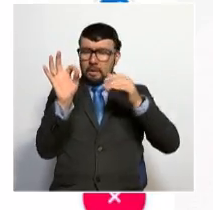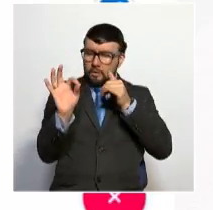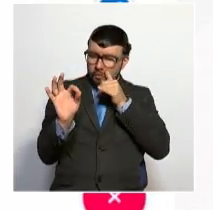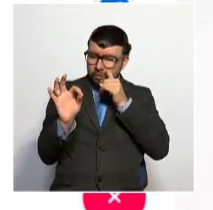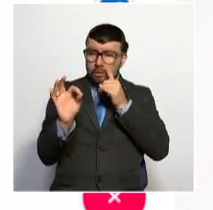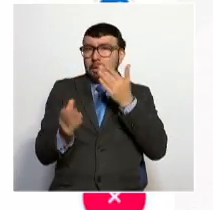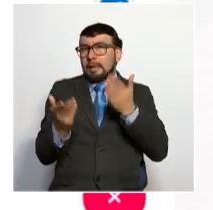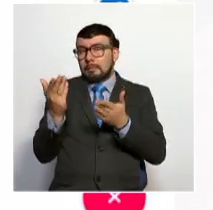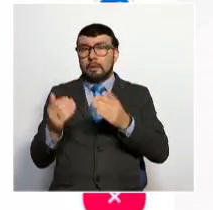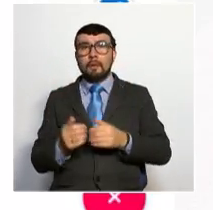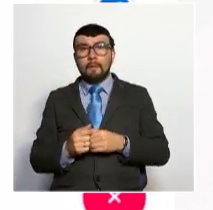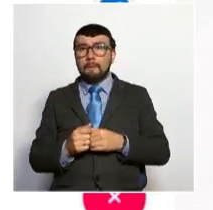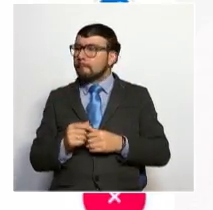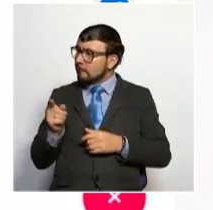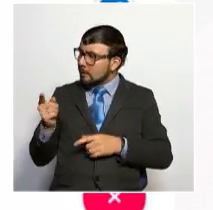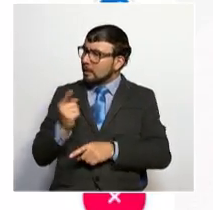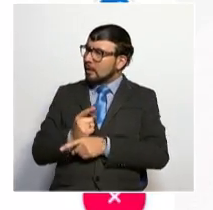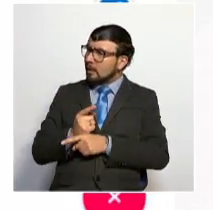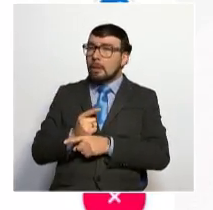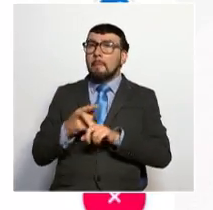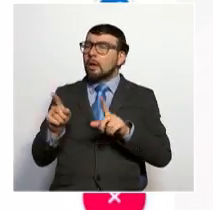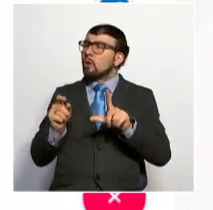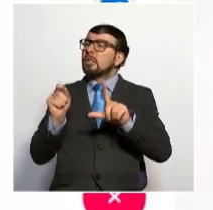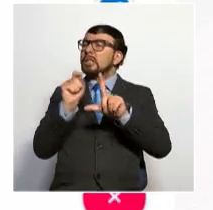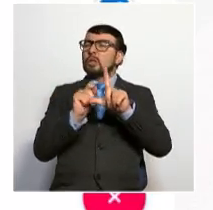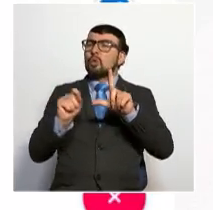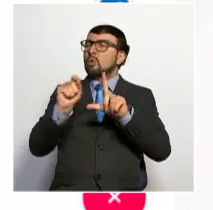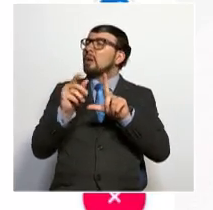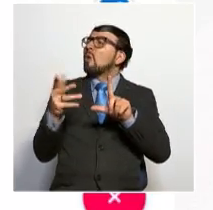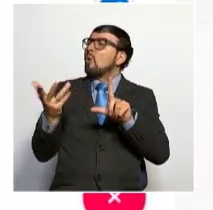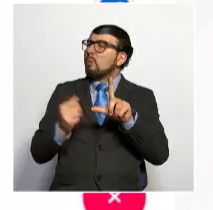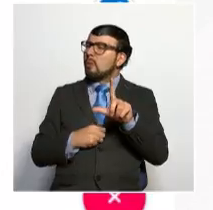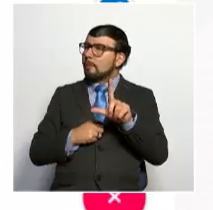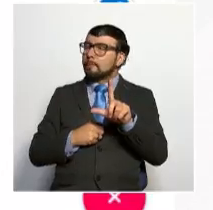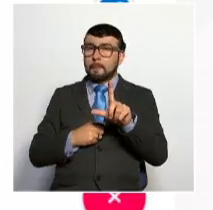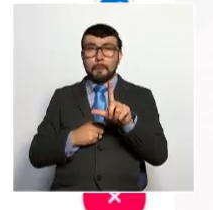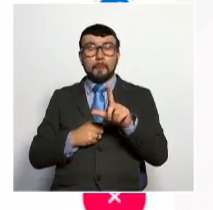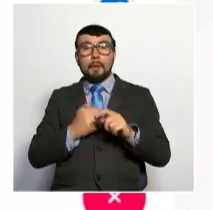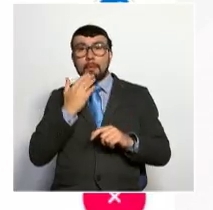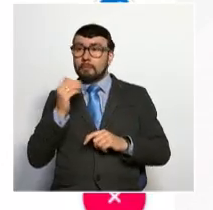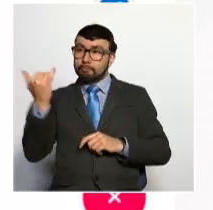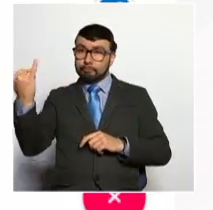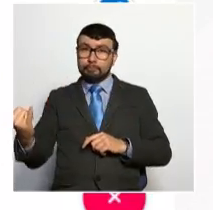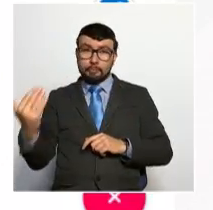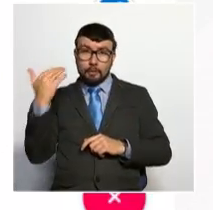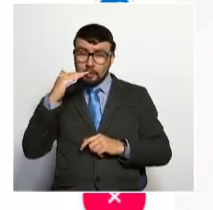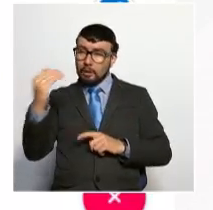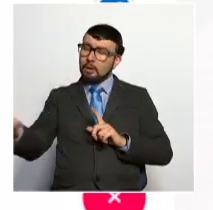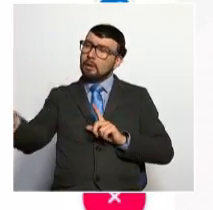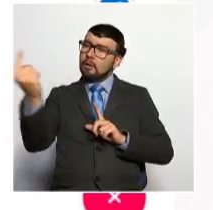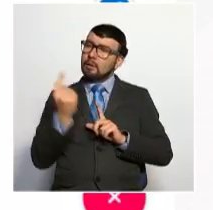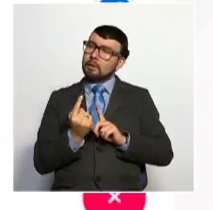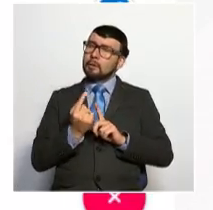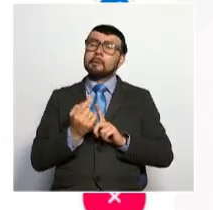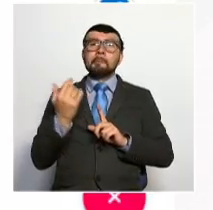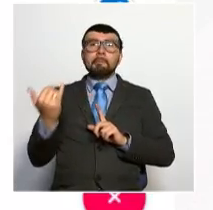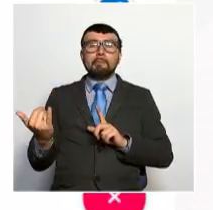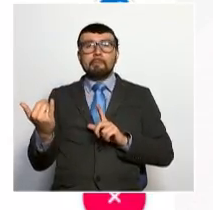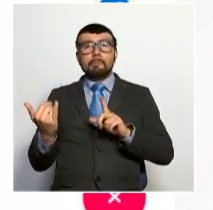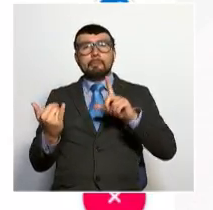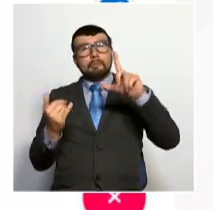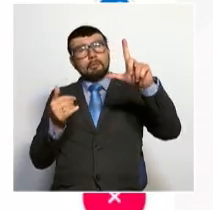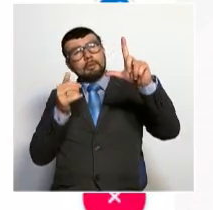es la colposcopia. ¿La citología cómo sería? La citología es cuando nosotros vamos a hacer como tomamos